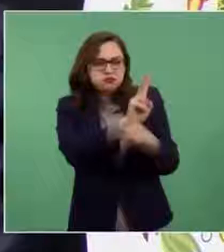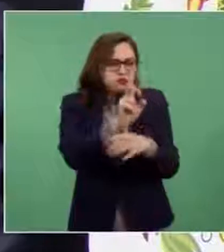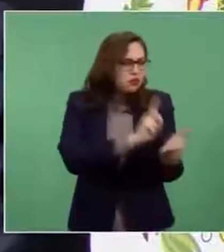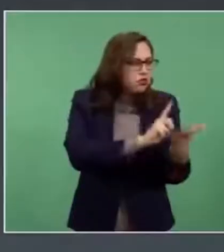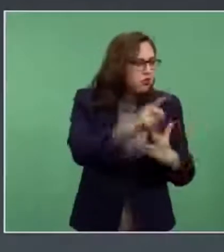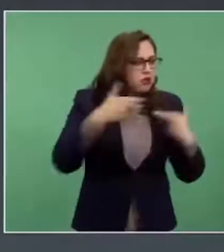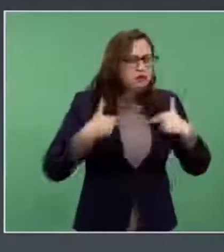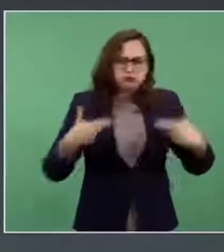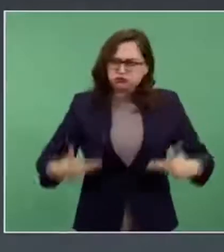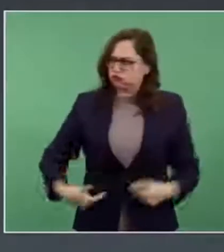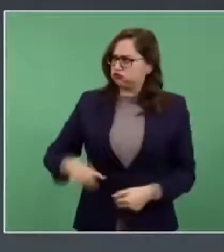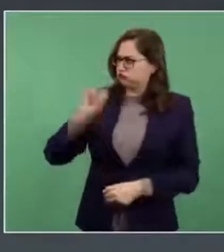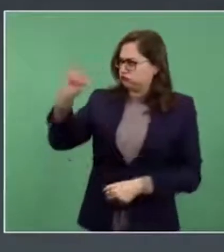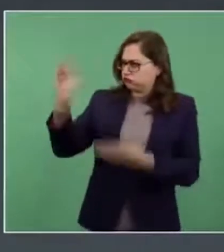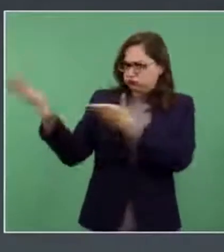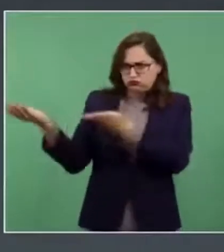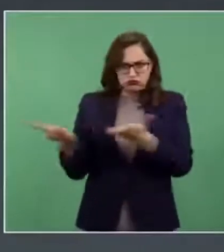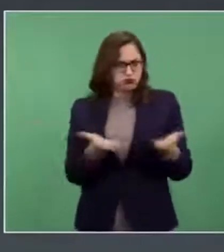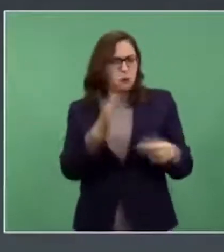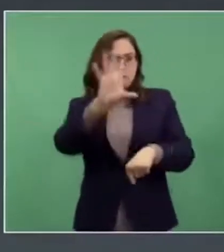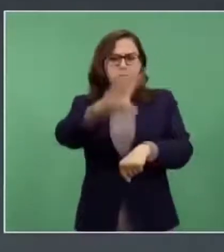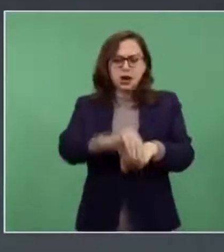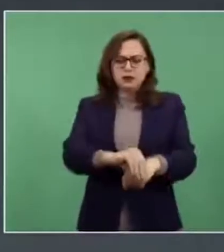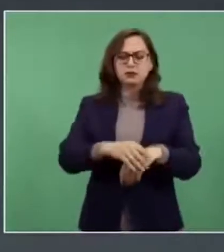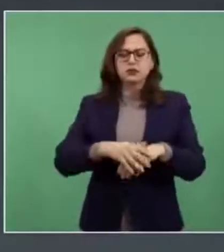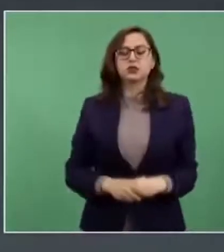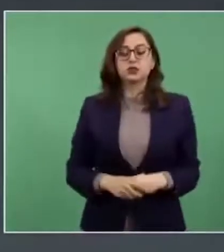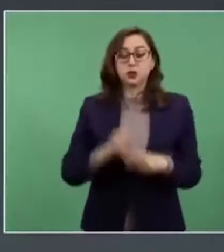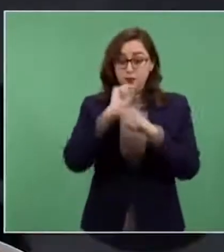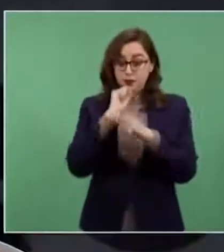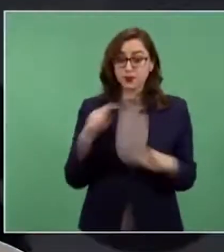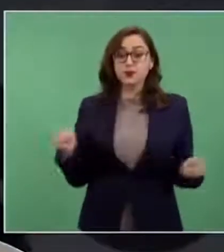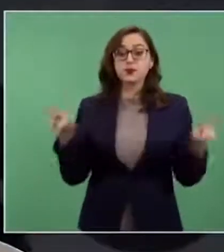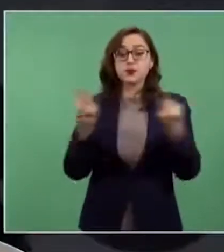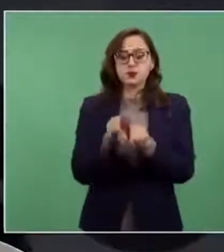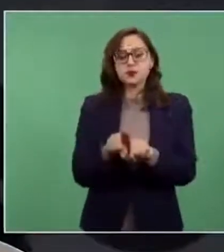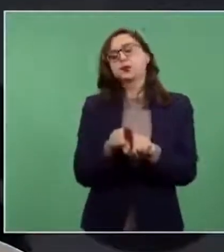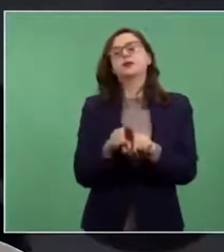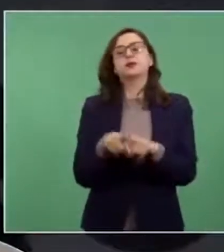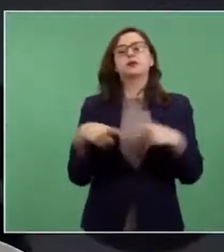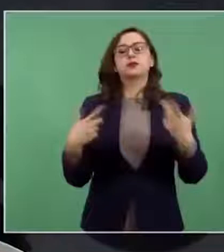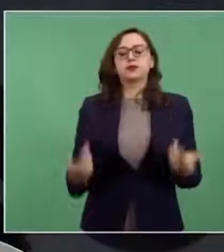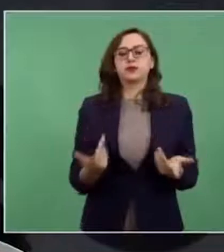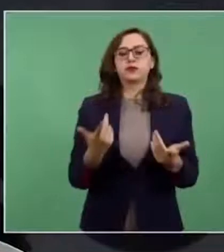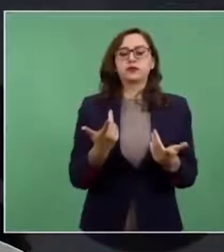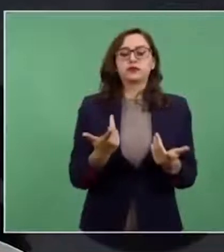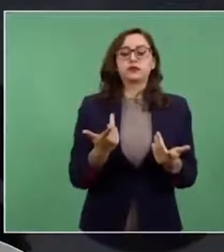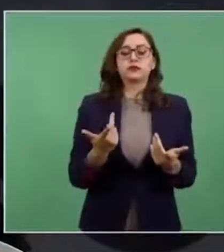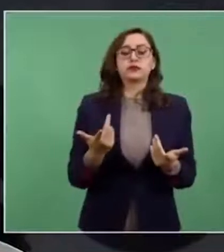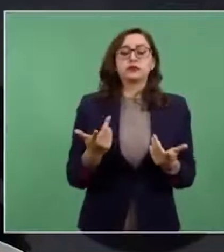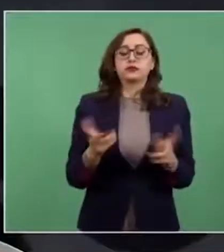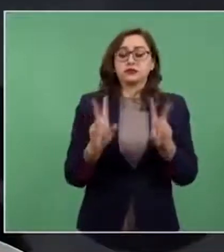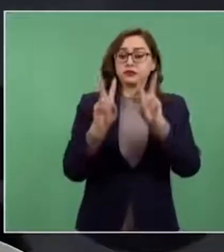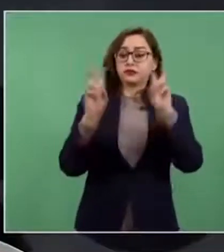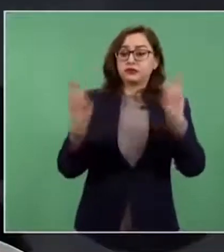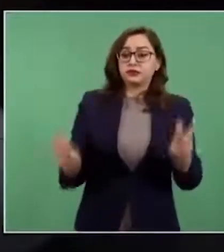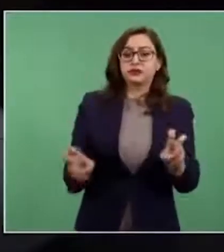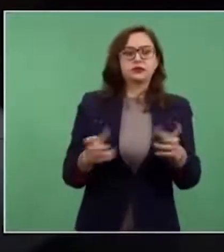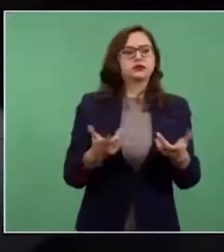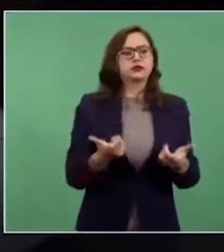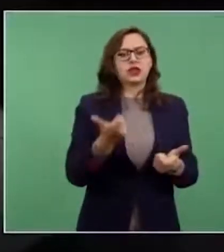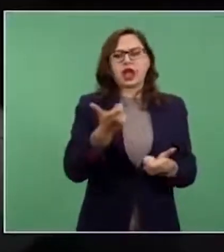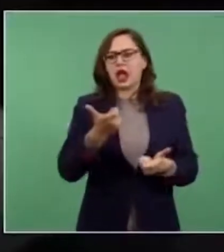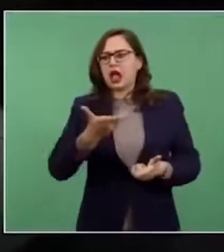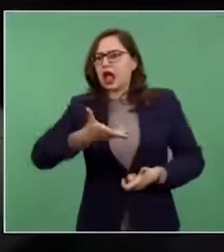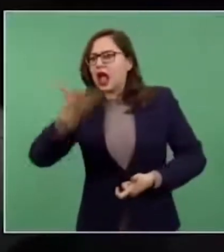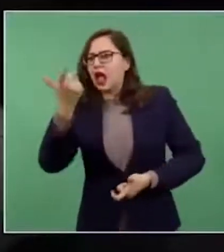país. Hay información permanente sobre quién es quién en los precios. Están en curso